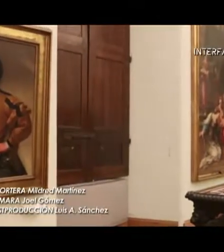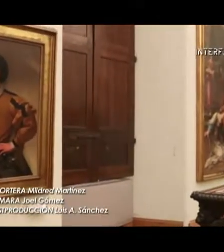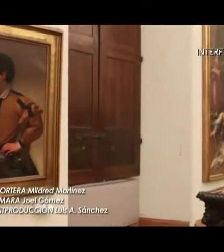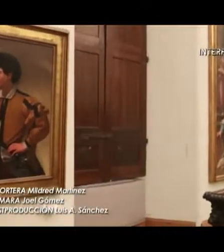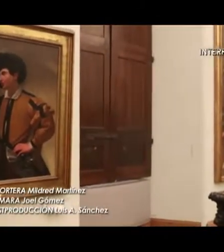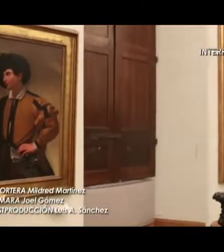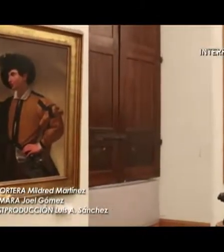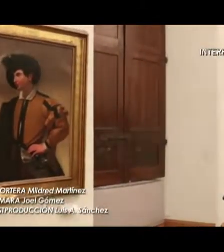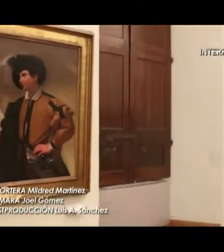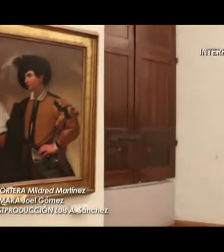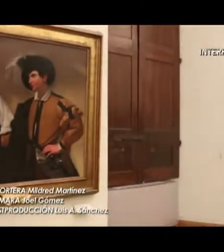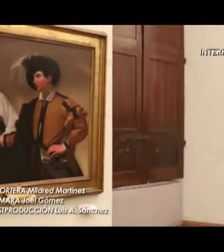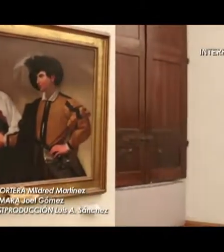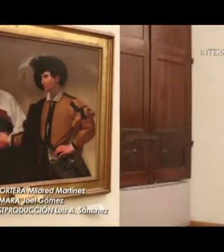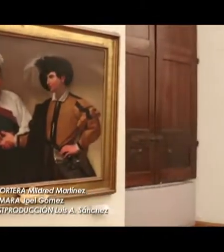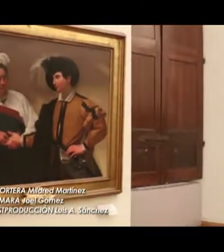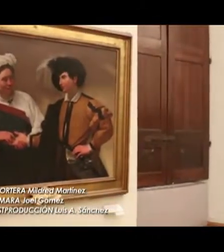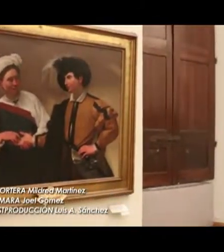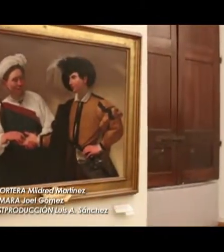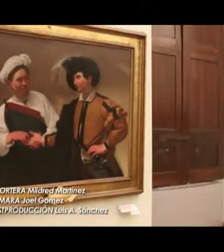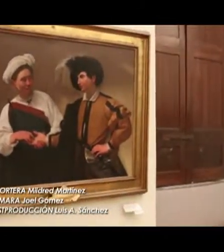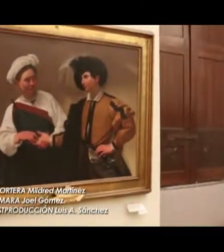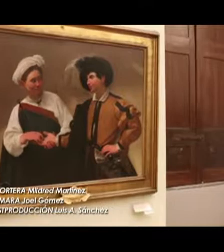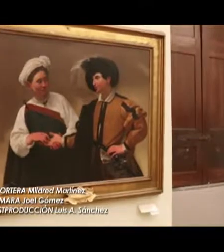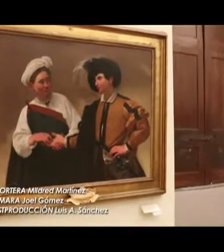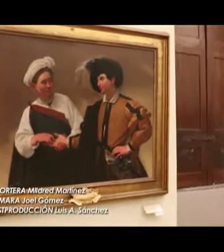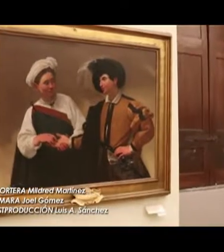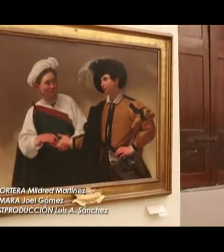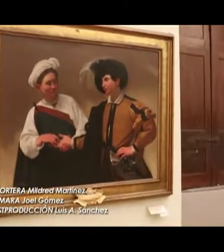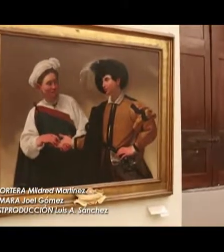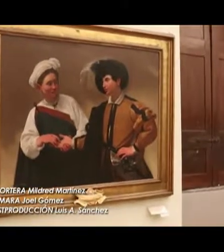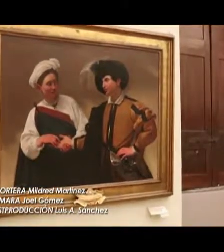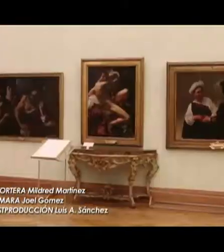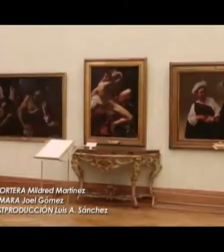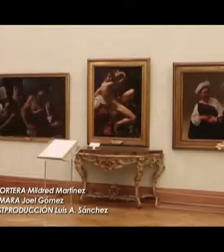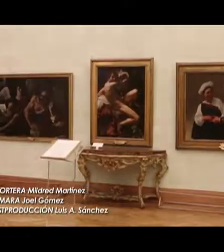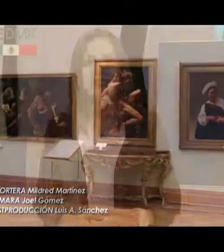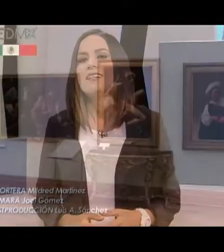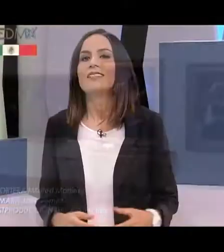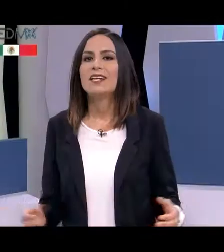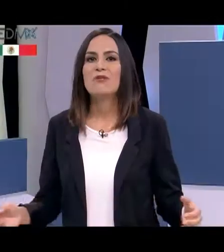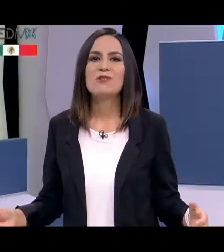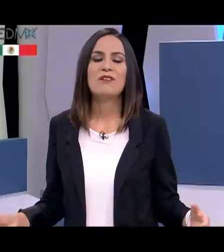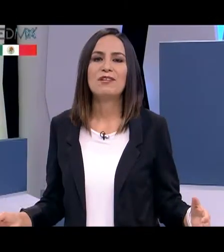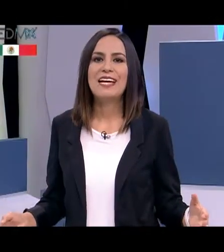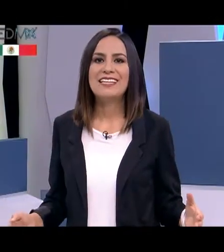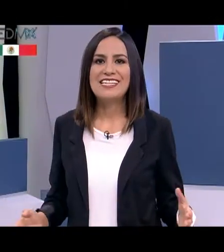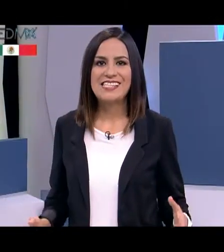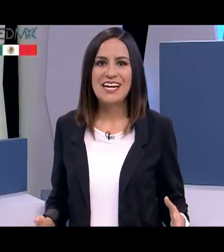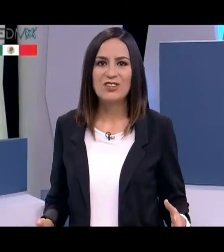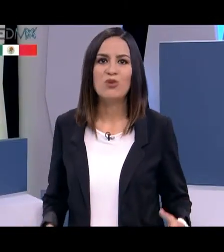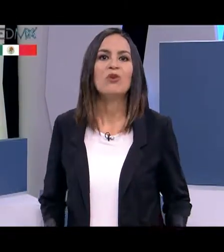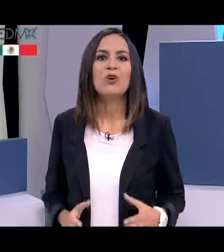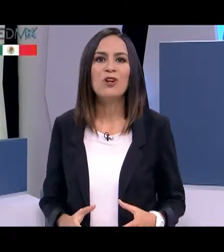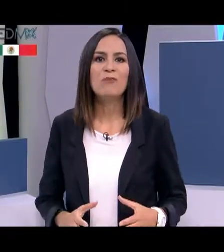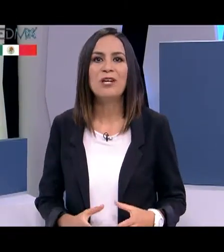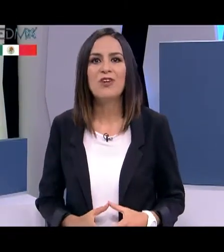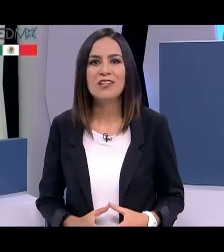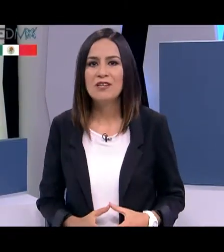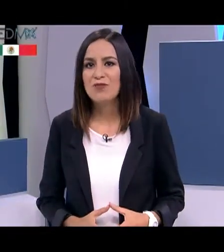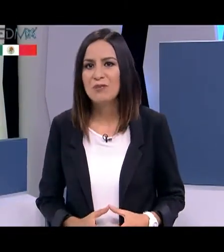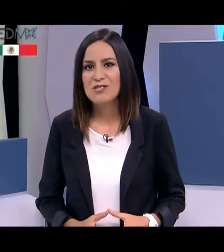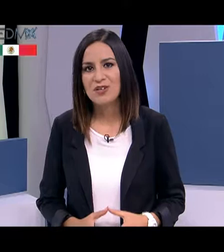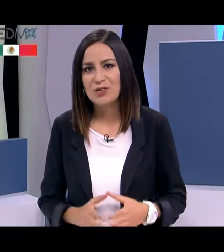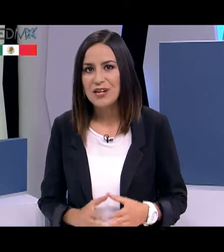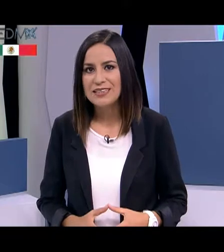son historiadores y críticos de arte, arquitectos y algunos museógrafos. Llegamos al final de Extracto, con lo